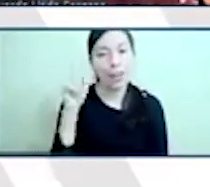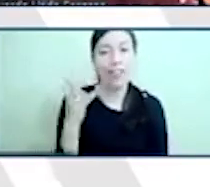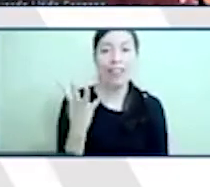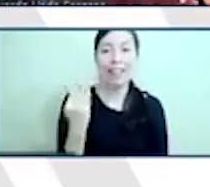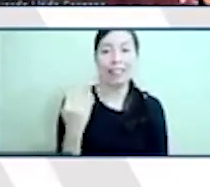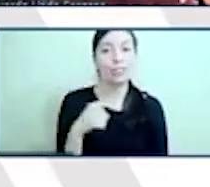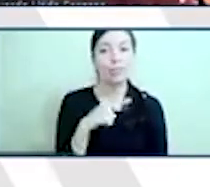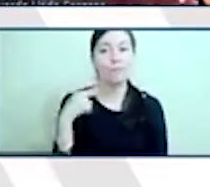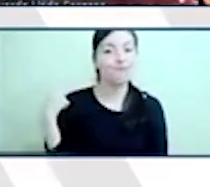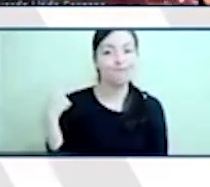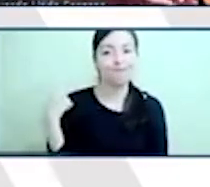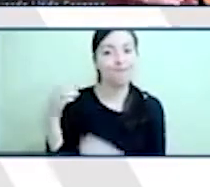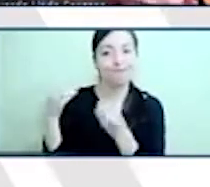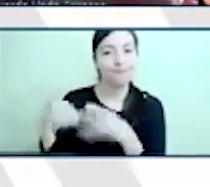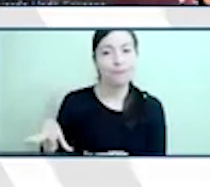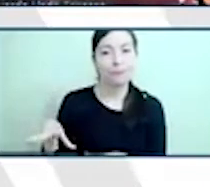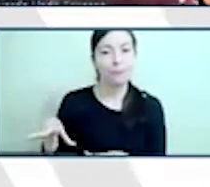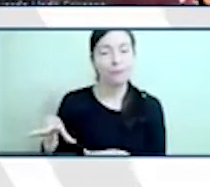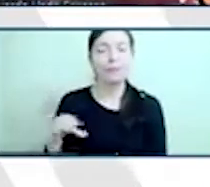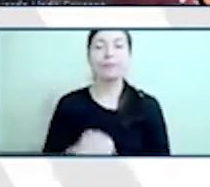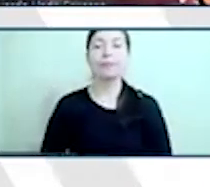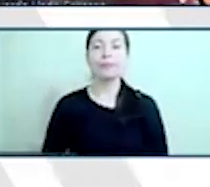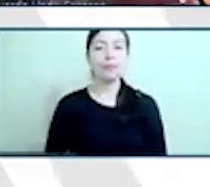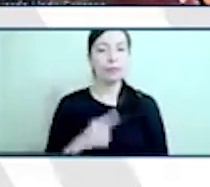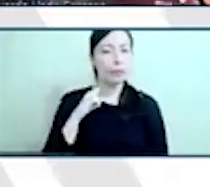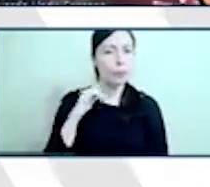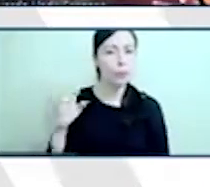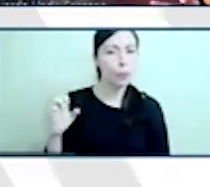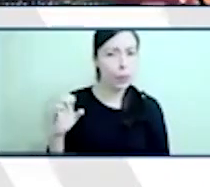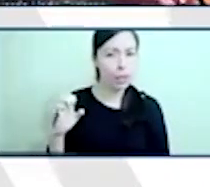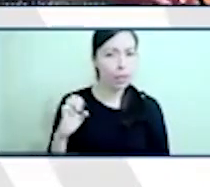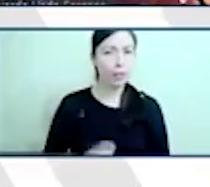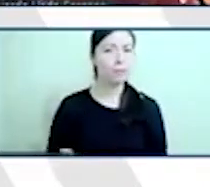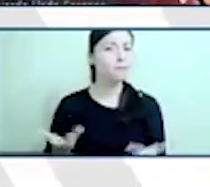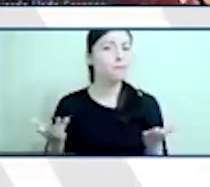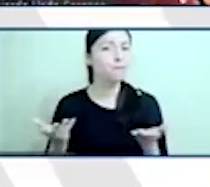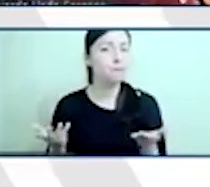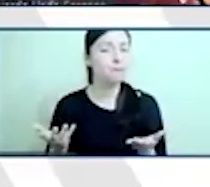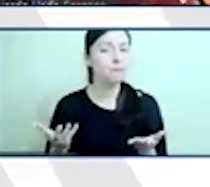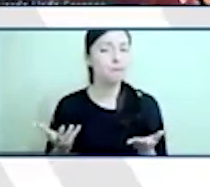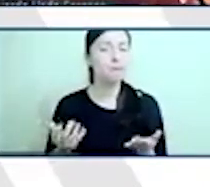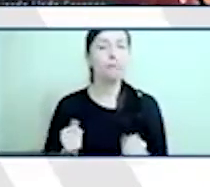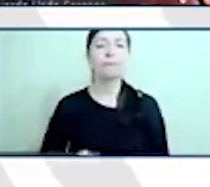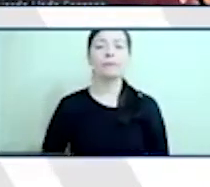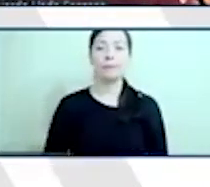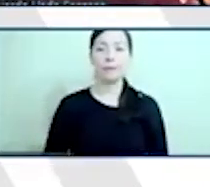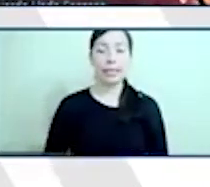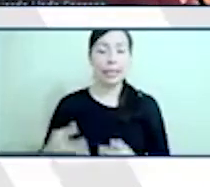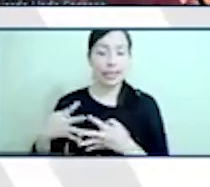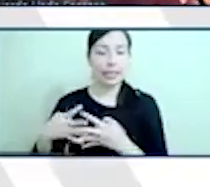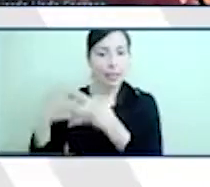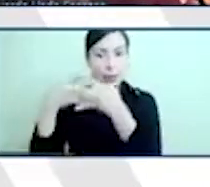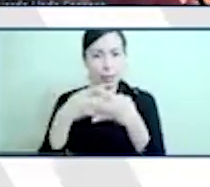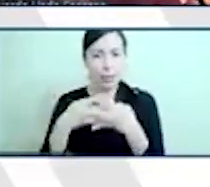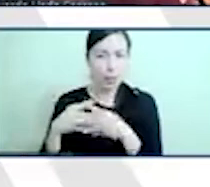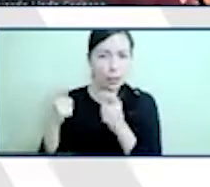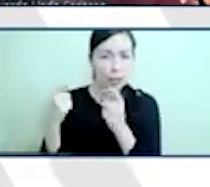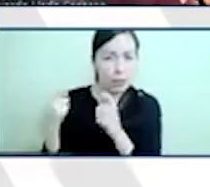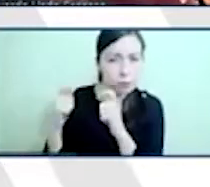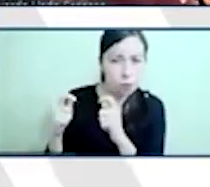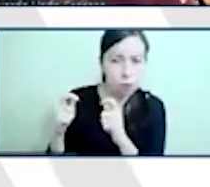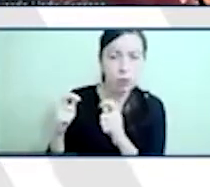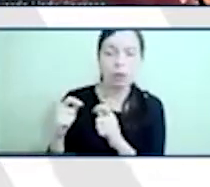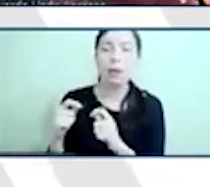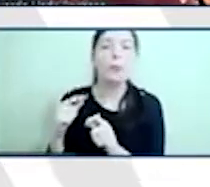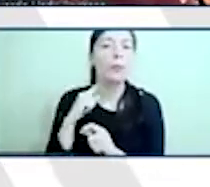fueron éxitos parciales. ¿Por qué esta campaña tan intensa de parte de Estados Unidos? Bueno, porque hubo, como